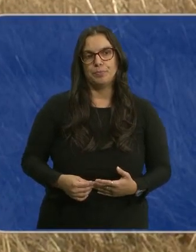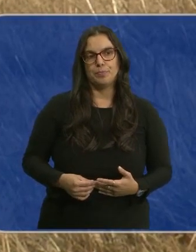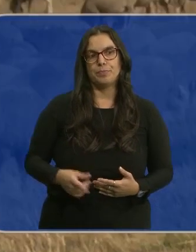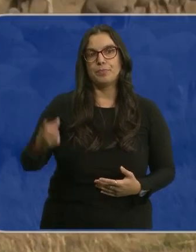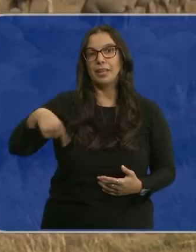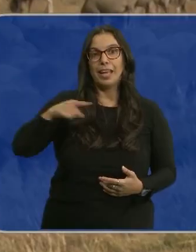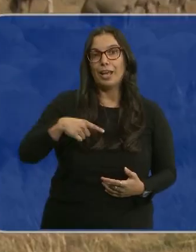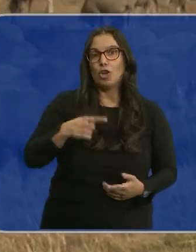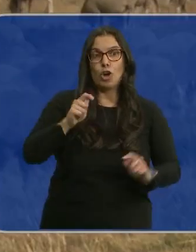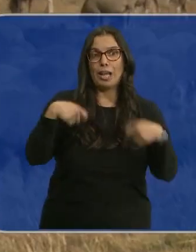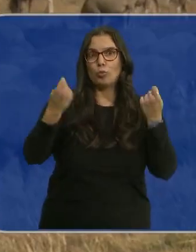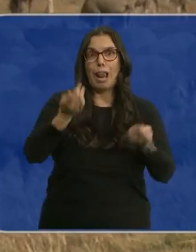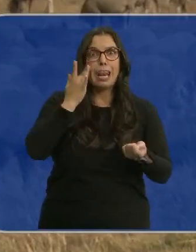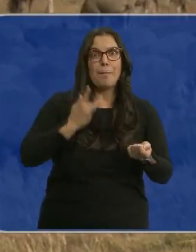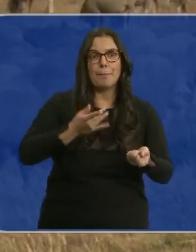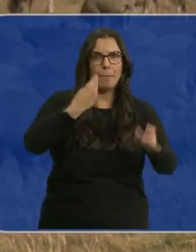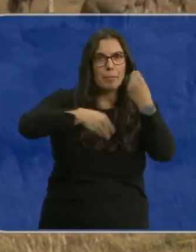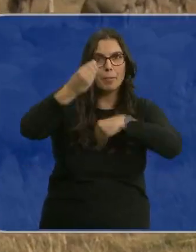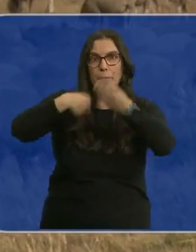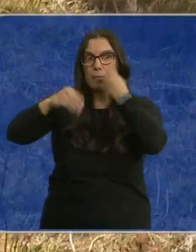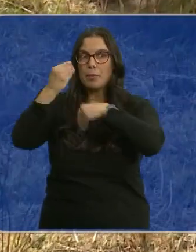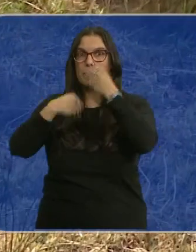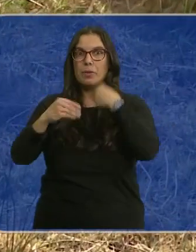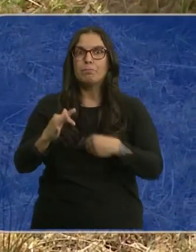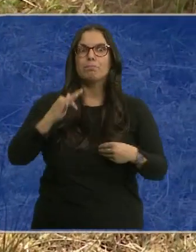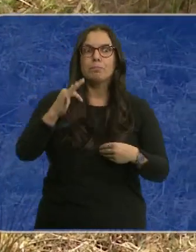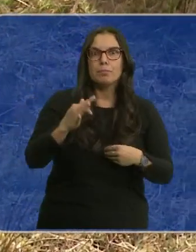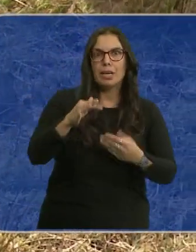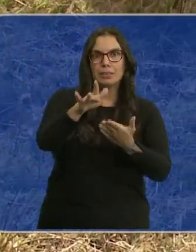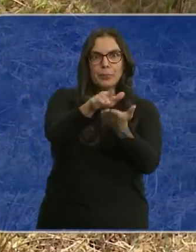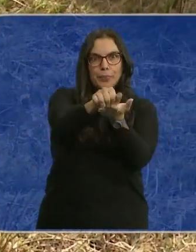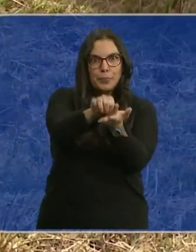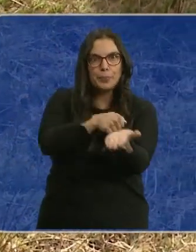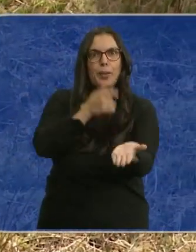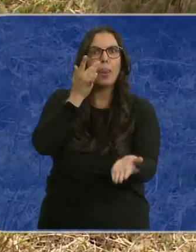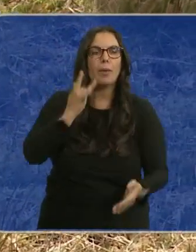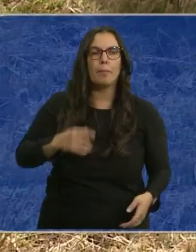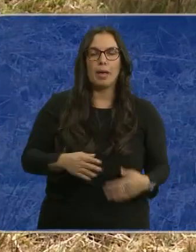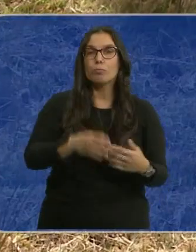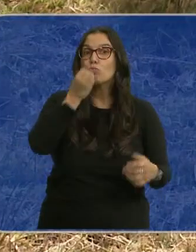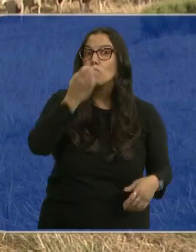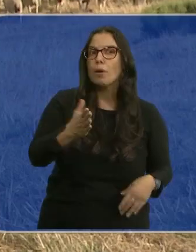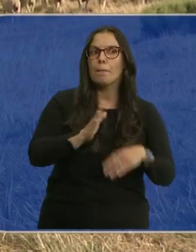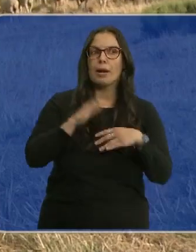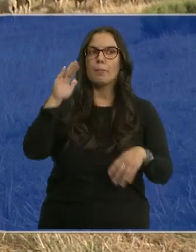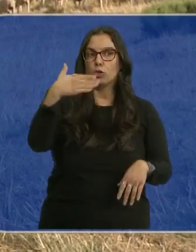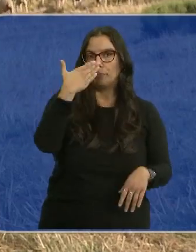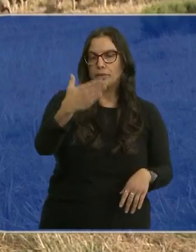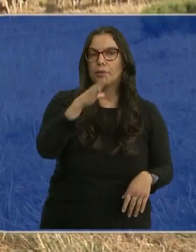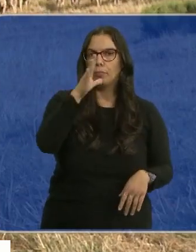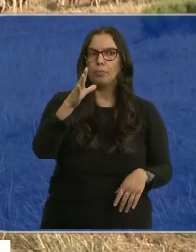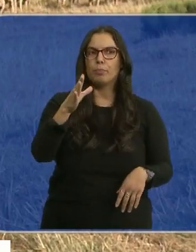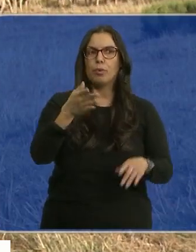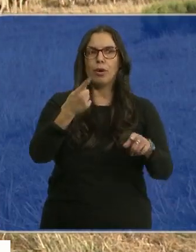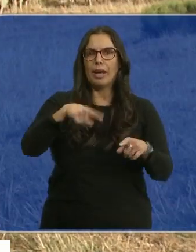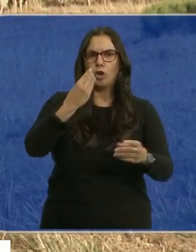Son desbrozadoras naturales. Mientras se alimentan de los pastos, están haciendo algo bueno para los montes. Bueno, no, muy bueno, la verdad, porque hacen